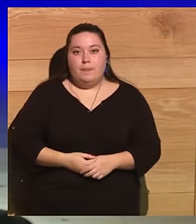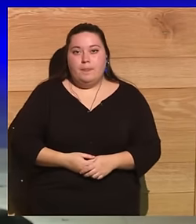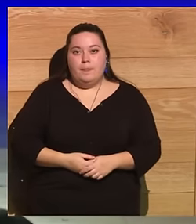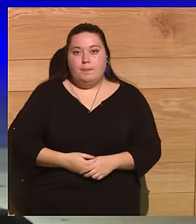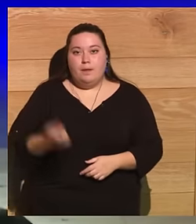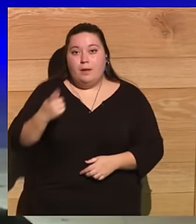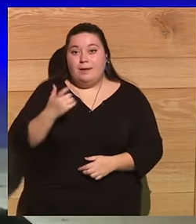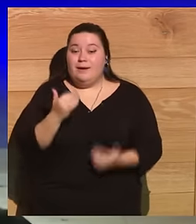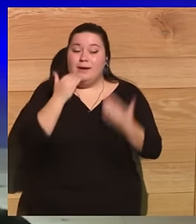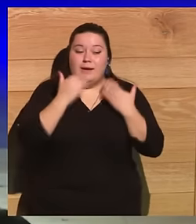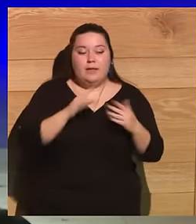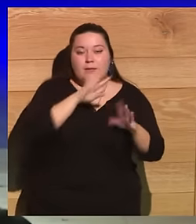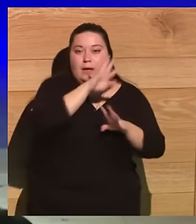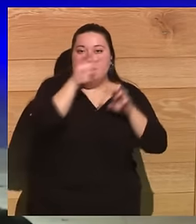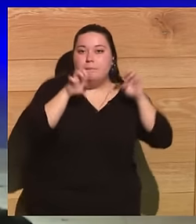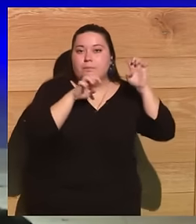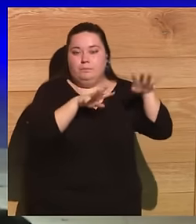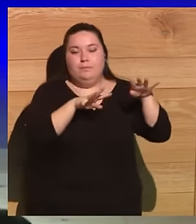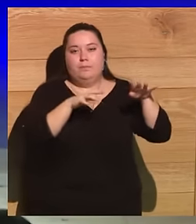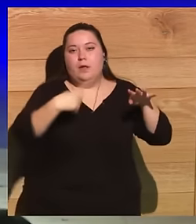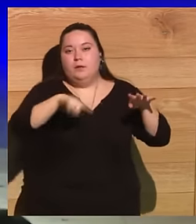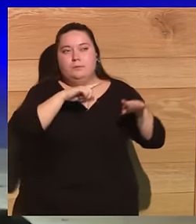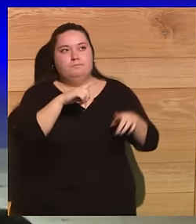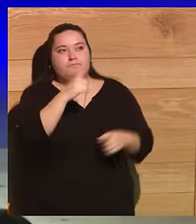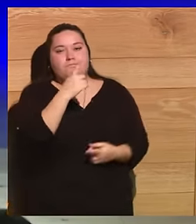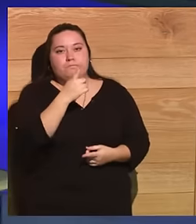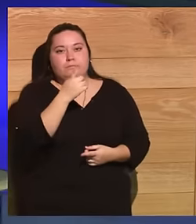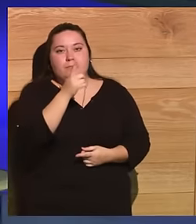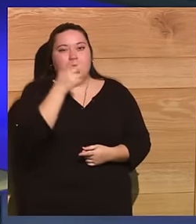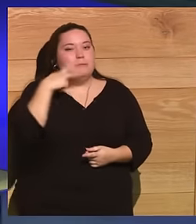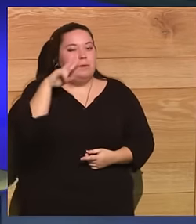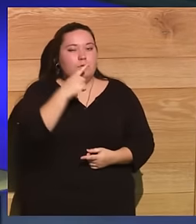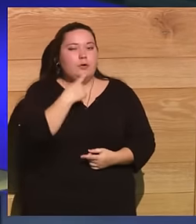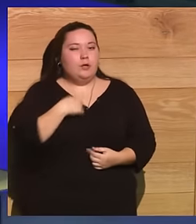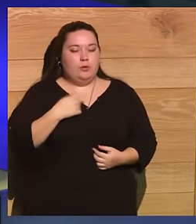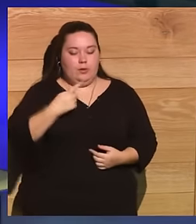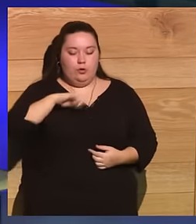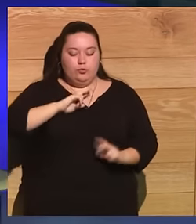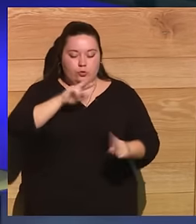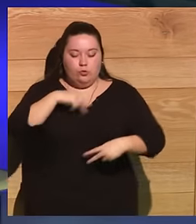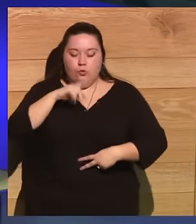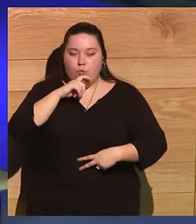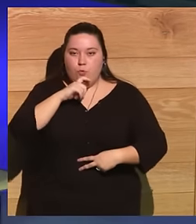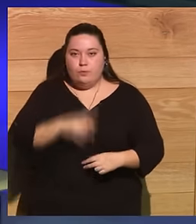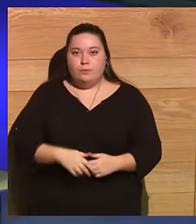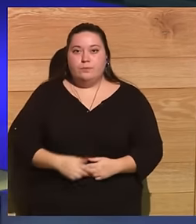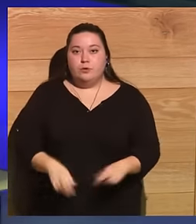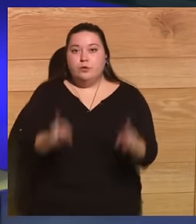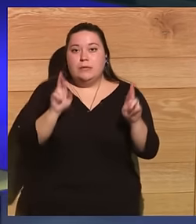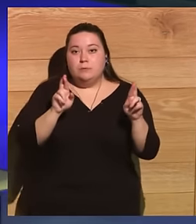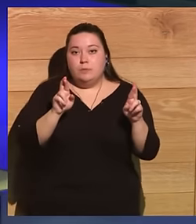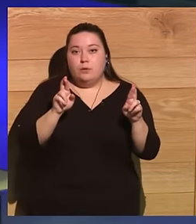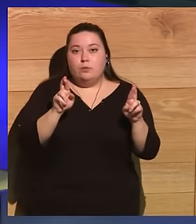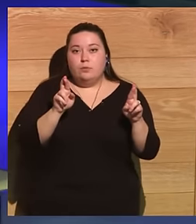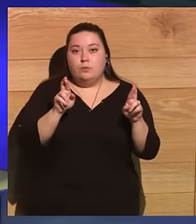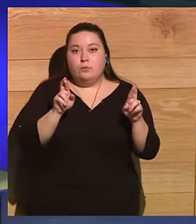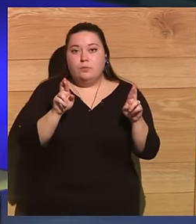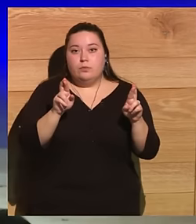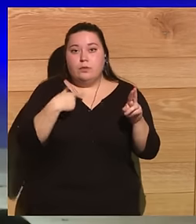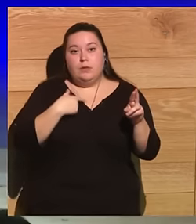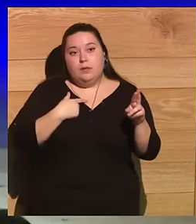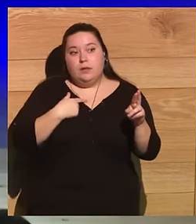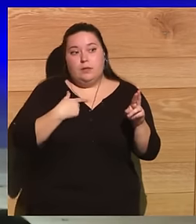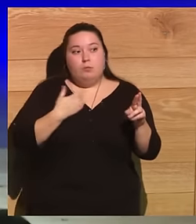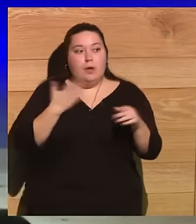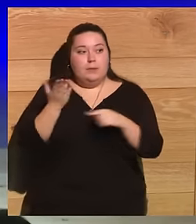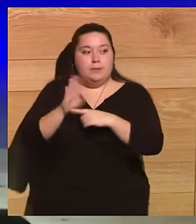hacernos preguntas, ¿no? Haciendo experimentos y preguntándonos qué nos dicen estos experimentos sobre nosotros mismos. Con lo cual, bueno, espero estar a la altura,